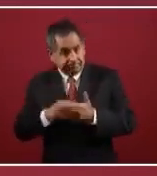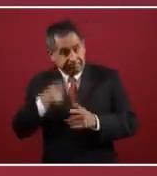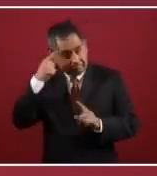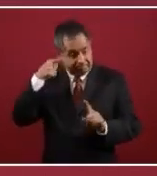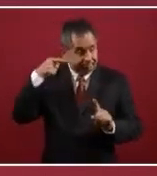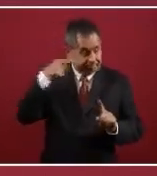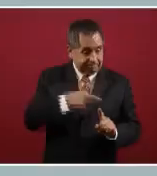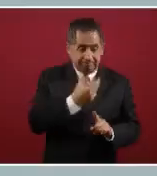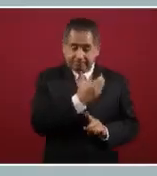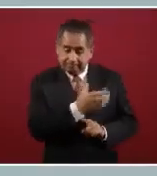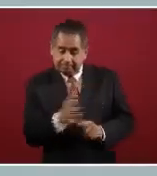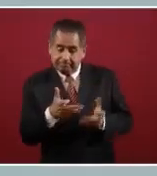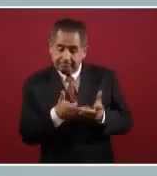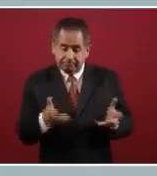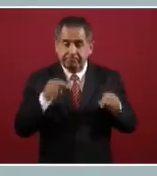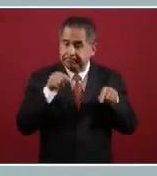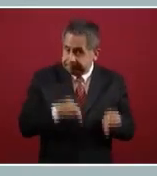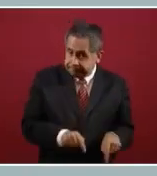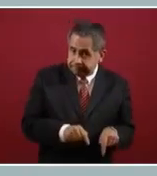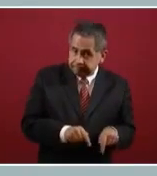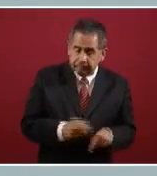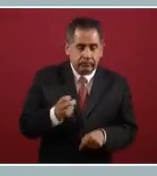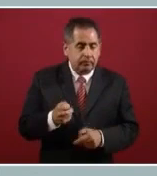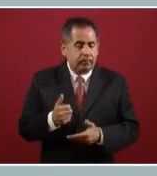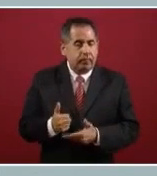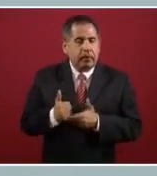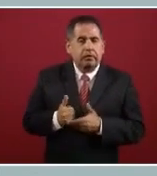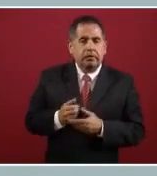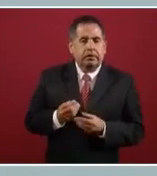Esto está ayudando mucho.